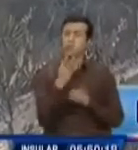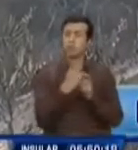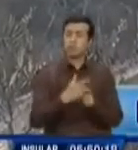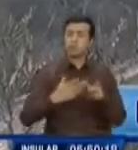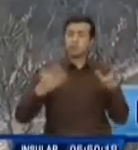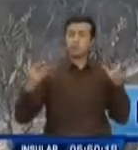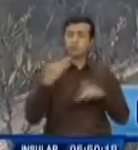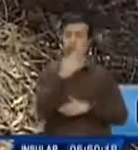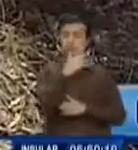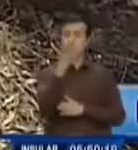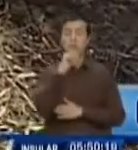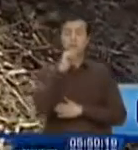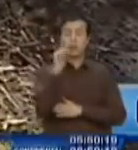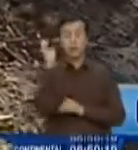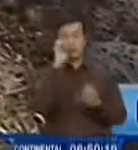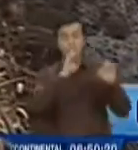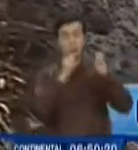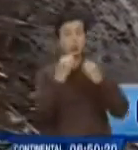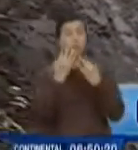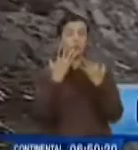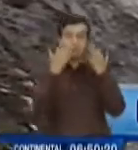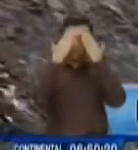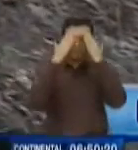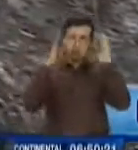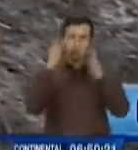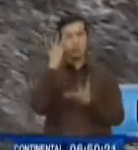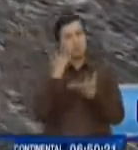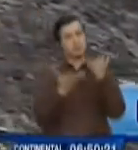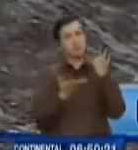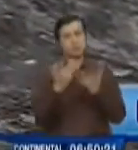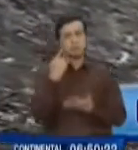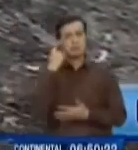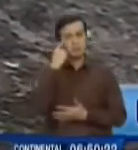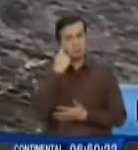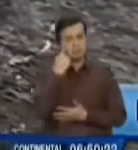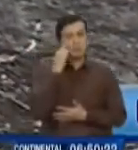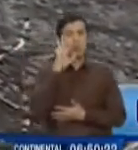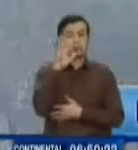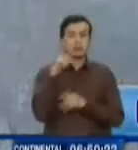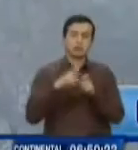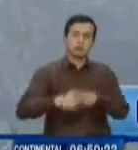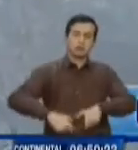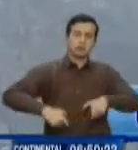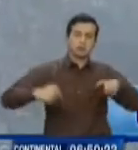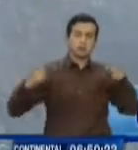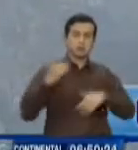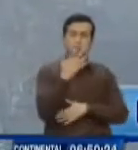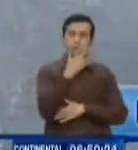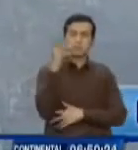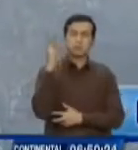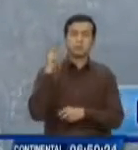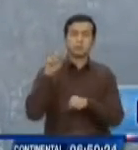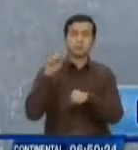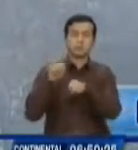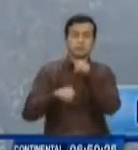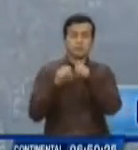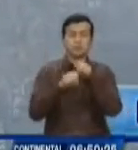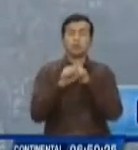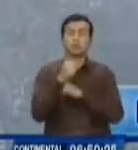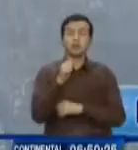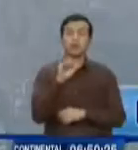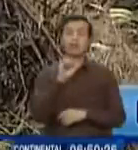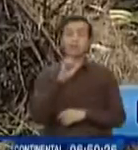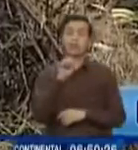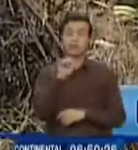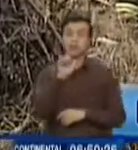deberá aún determinarse. Sin embargo, los vecinos calculan que son aproximadamente 5 hectáreas. También se registraron conatos de incendio en Hilaló